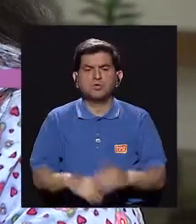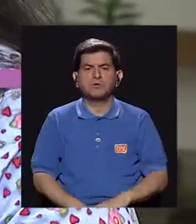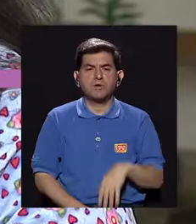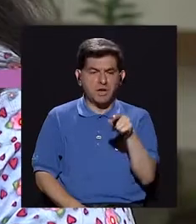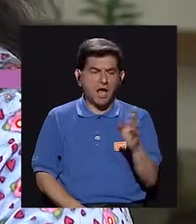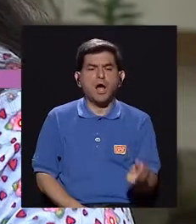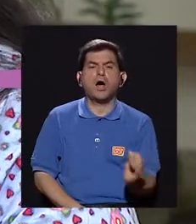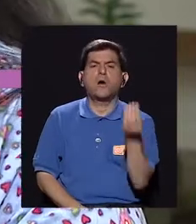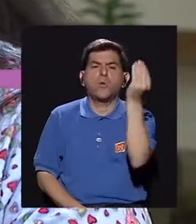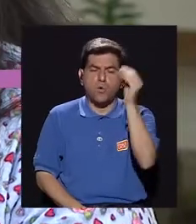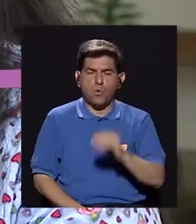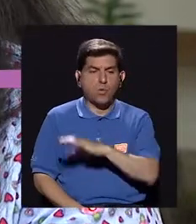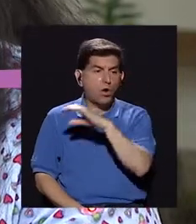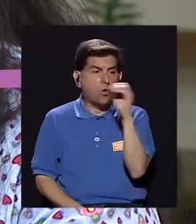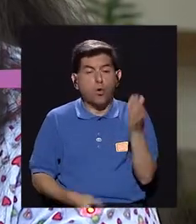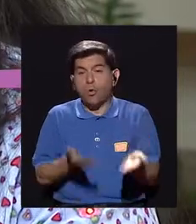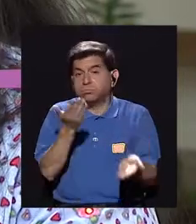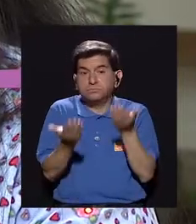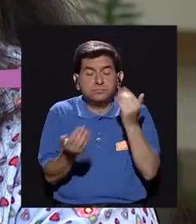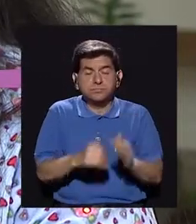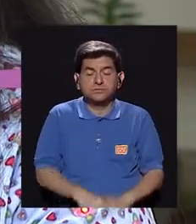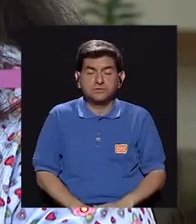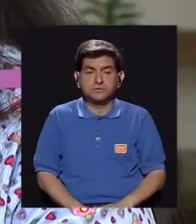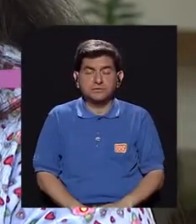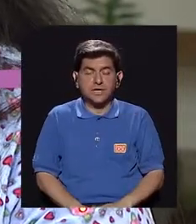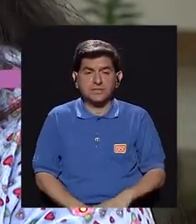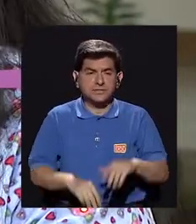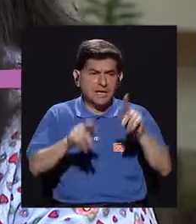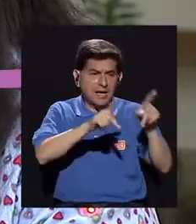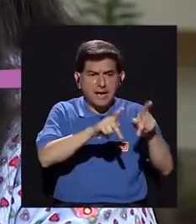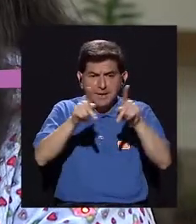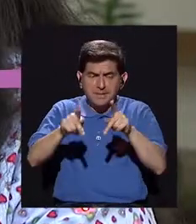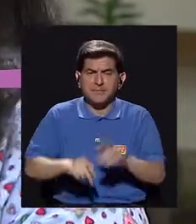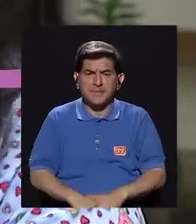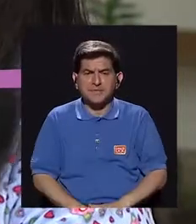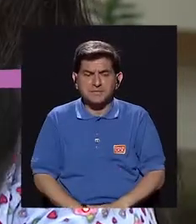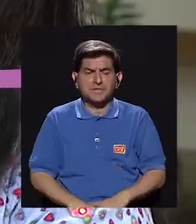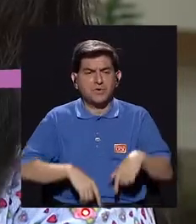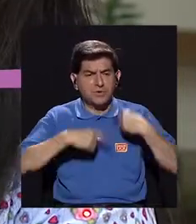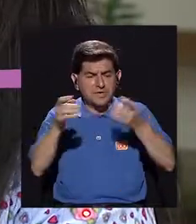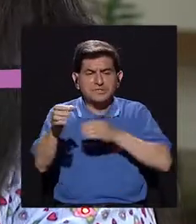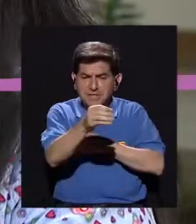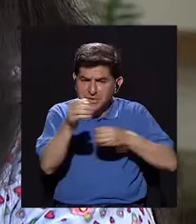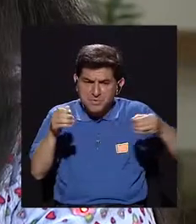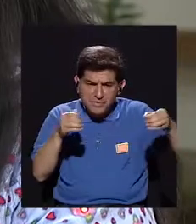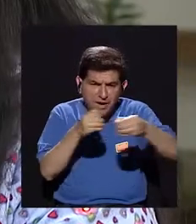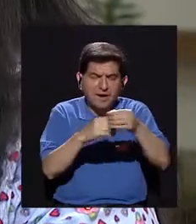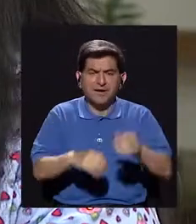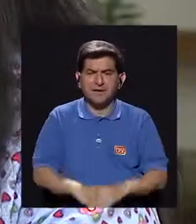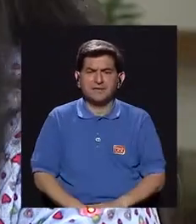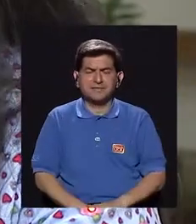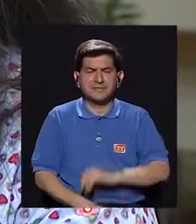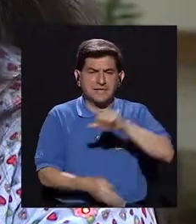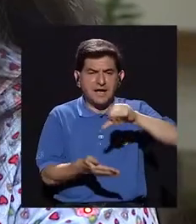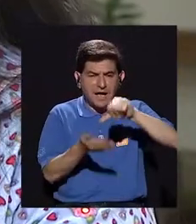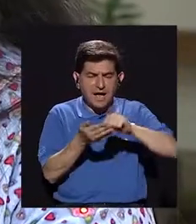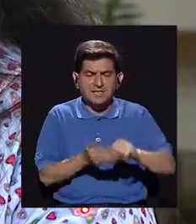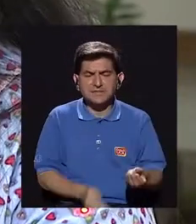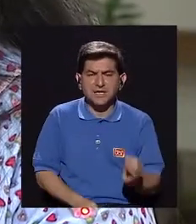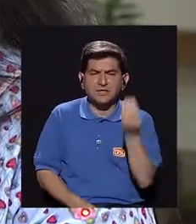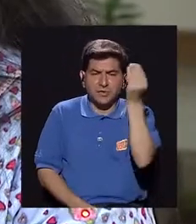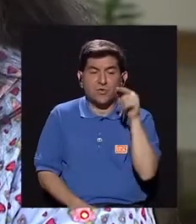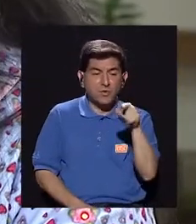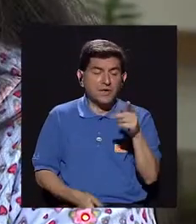inclusive mucho a este joven o adolescente que vaya a las oficinas de IAFA, al centro de